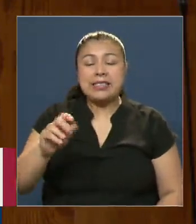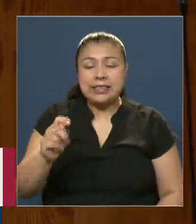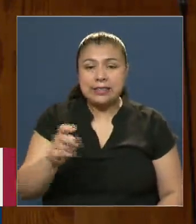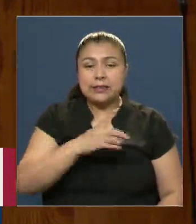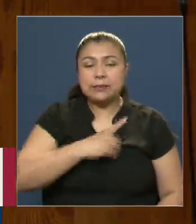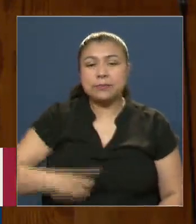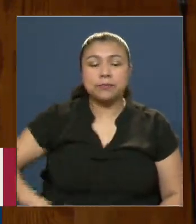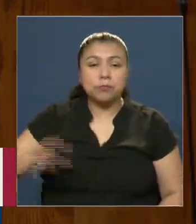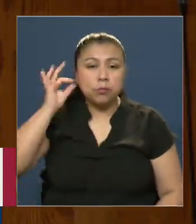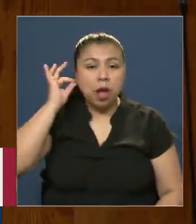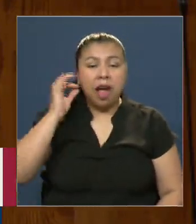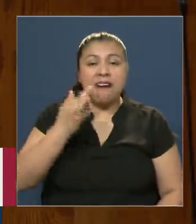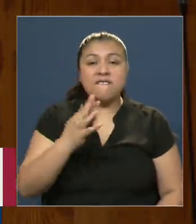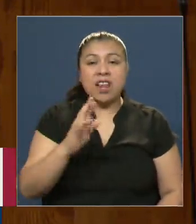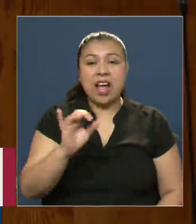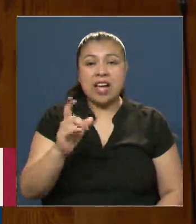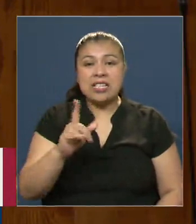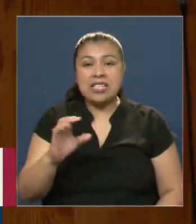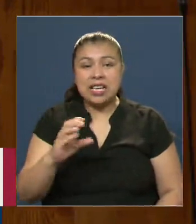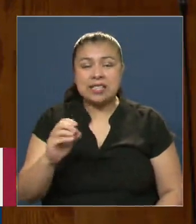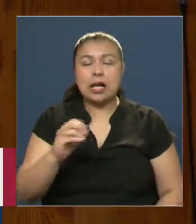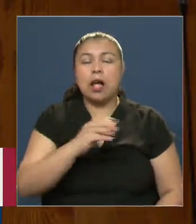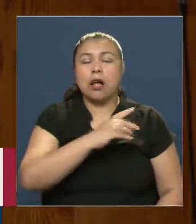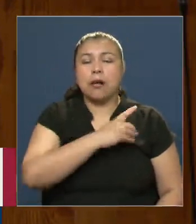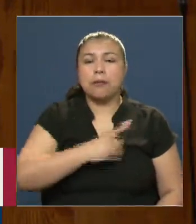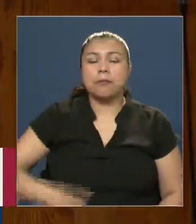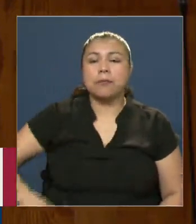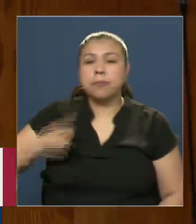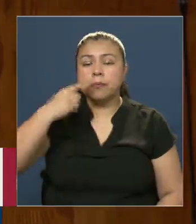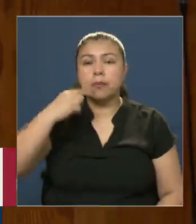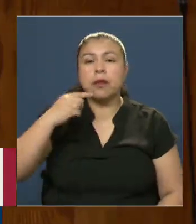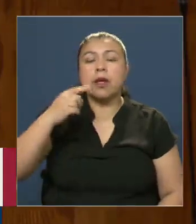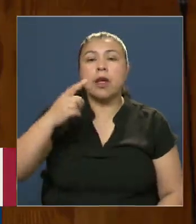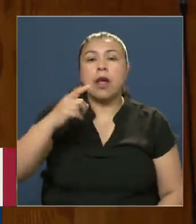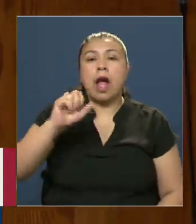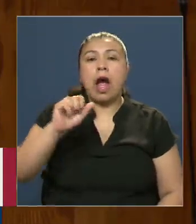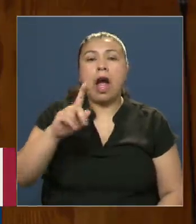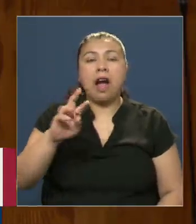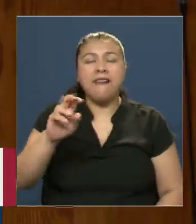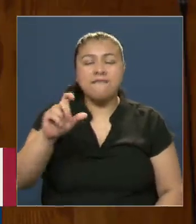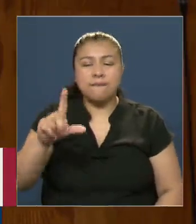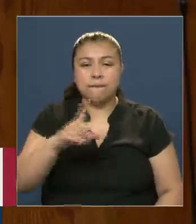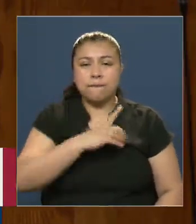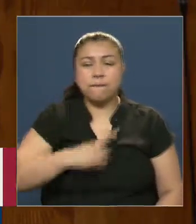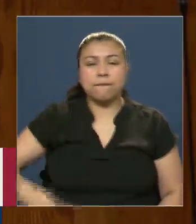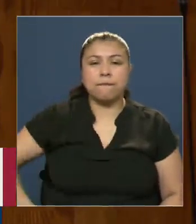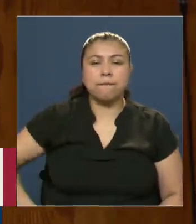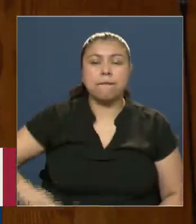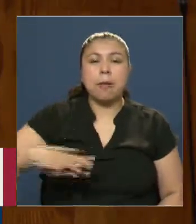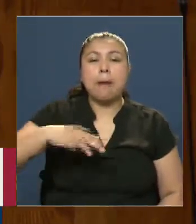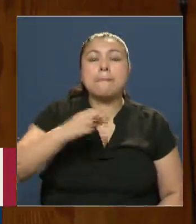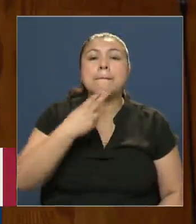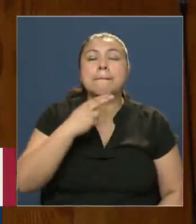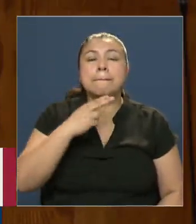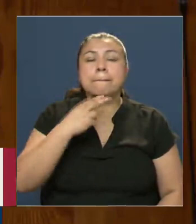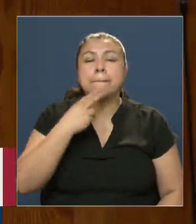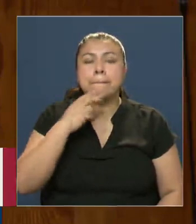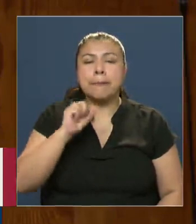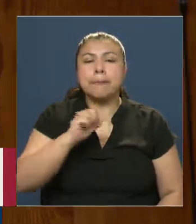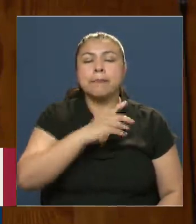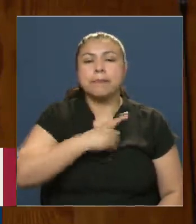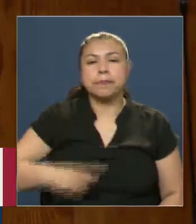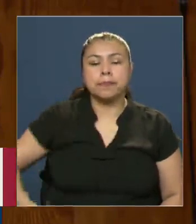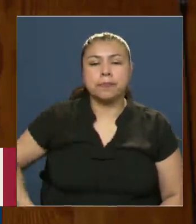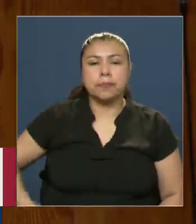Muñoz, doña Francesca, y los diputados señores Jarpa, don Carlos Abel, Cort, don Isa, Mata, don Manuel Antonio, Mirosevich, don